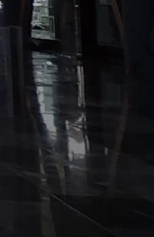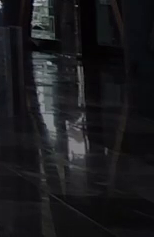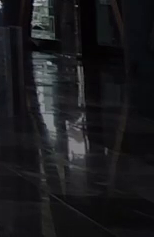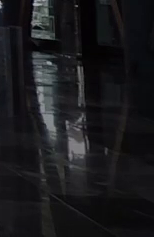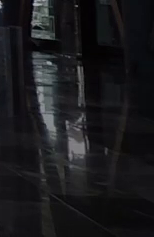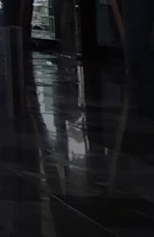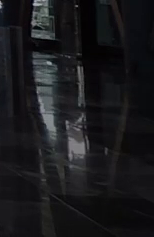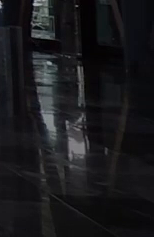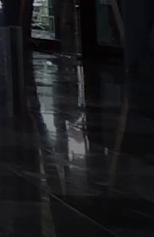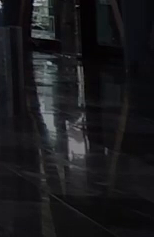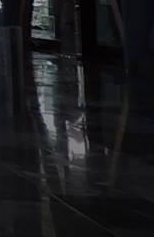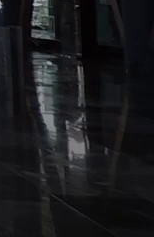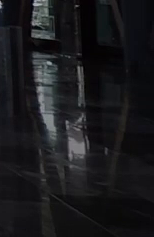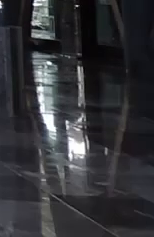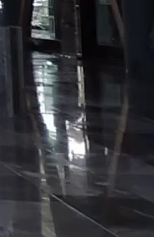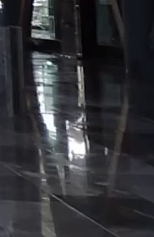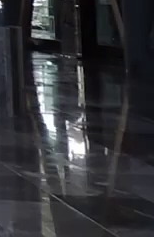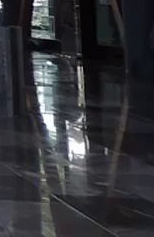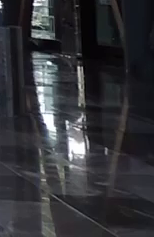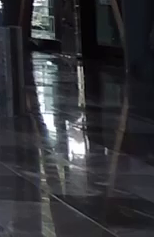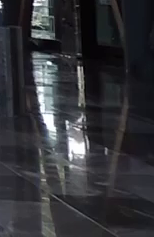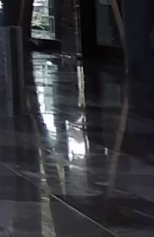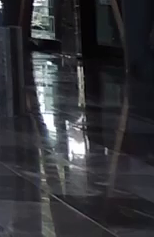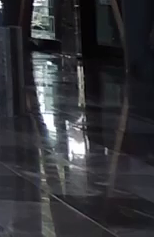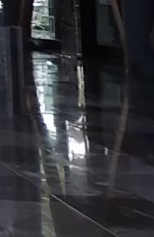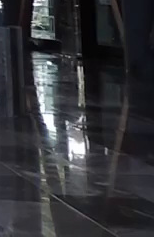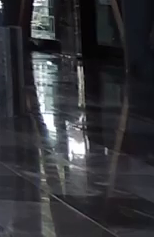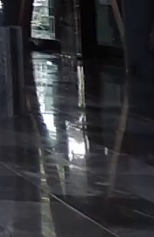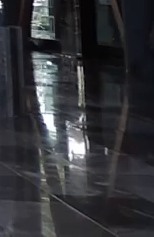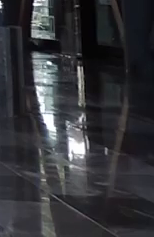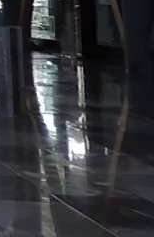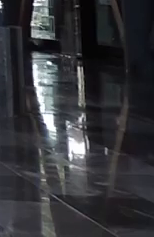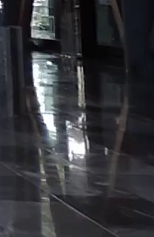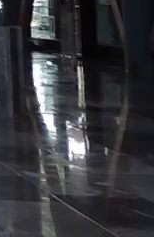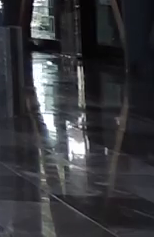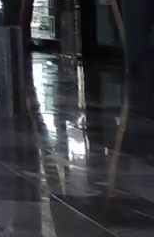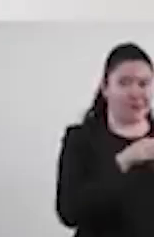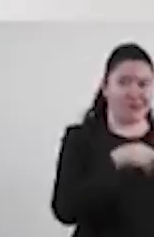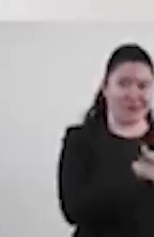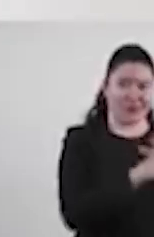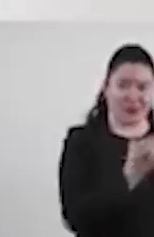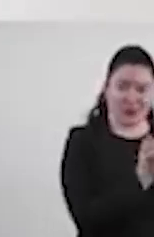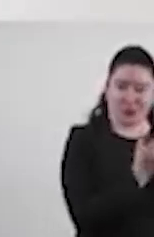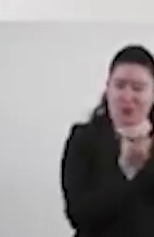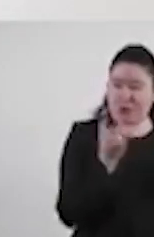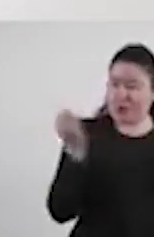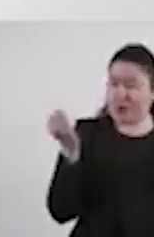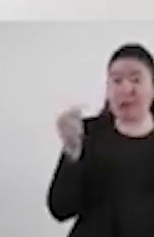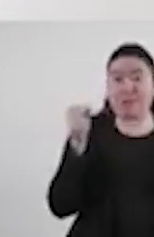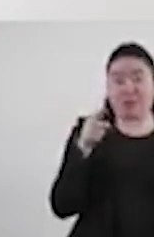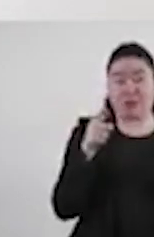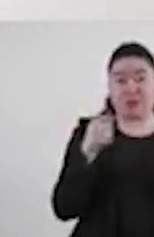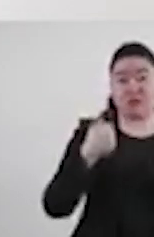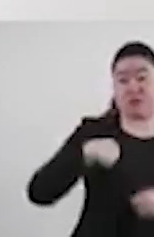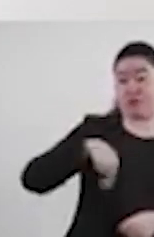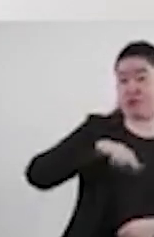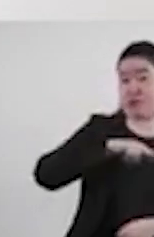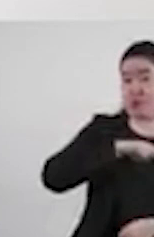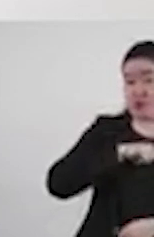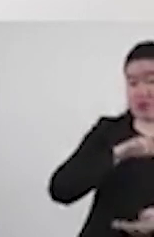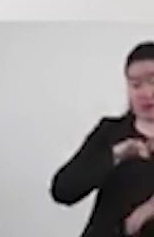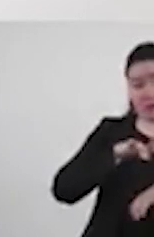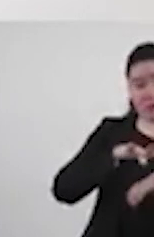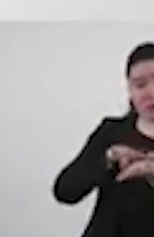de pesos y fue firmado el 7 de diciembre de 2016 por Serranía Soto como representante legal de la empresa operadora de